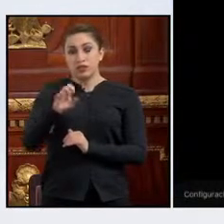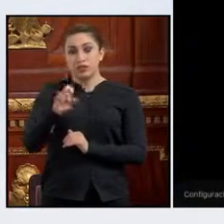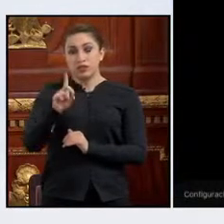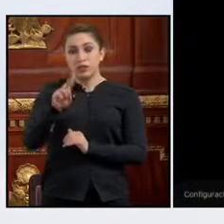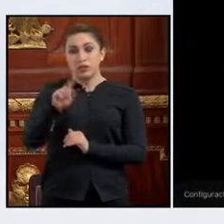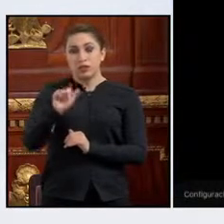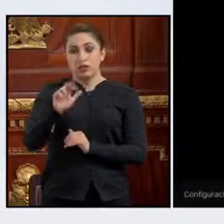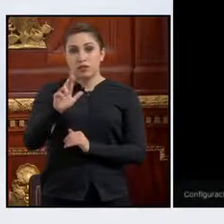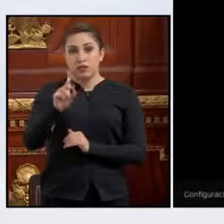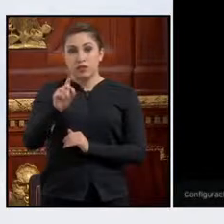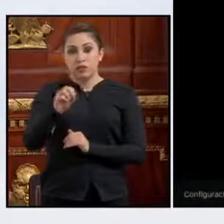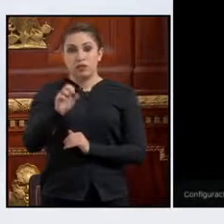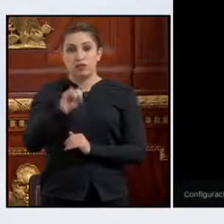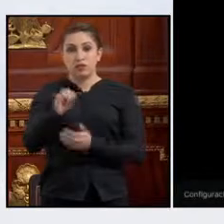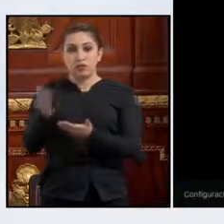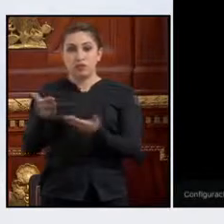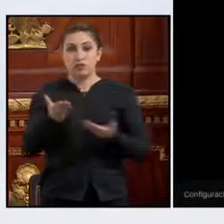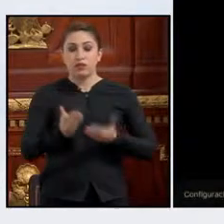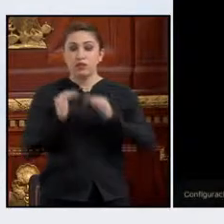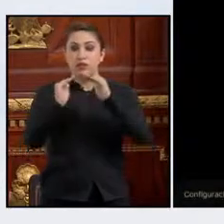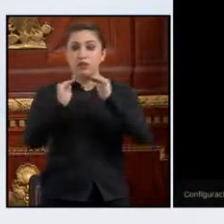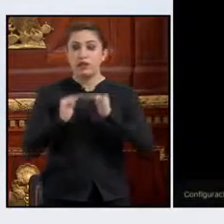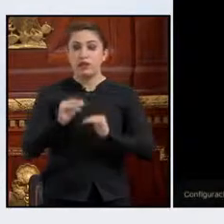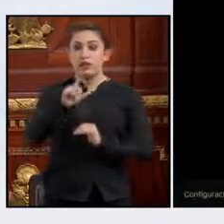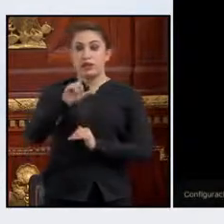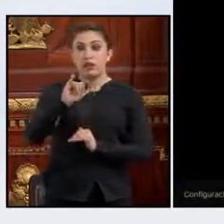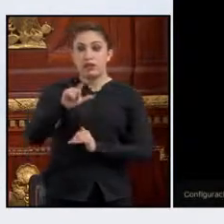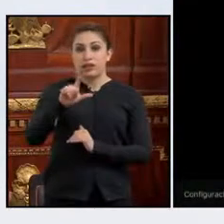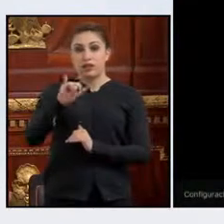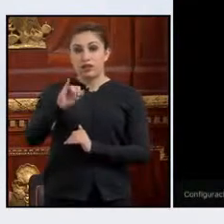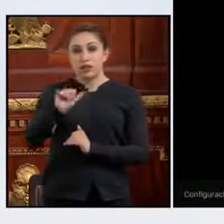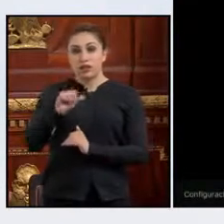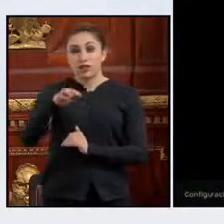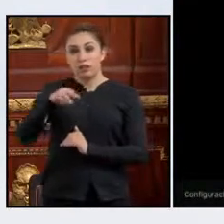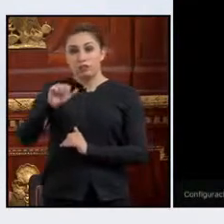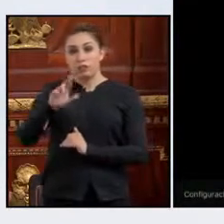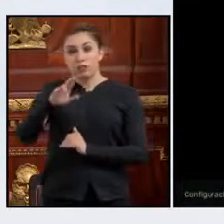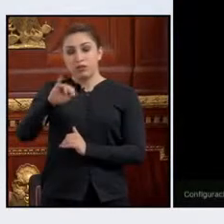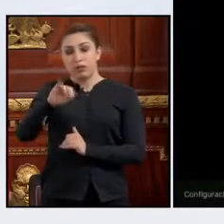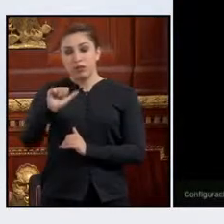presente. Sarmiento Gómez Lilia María.